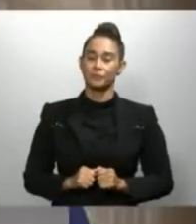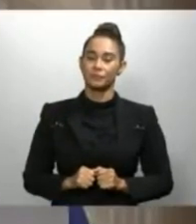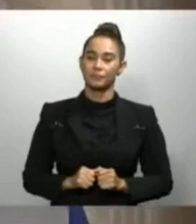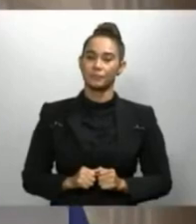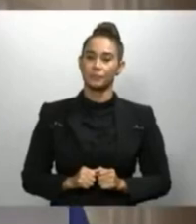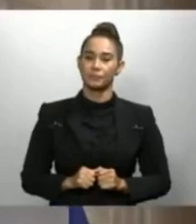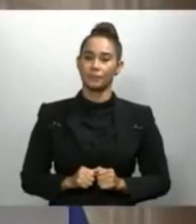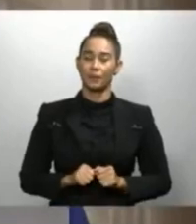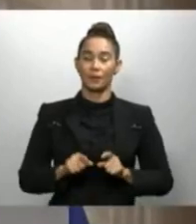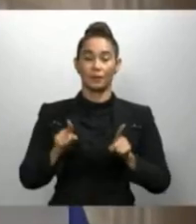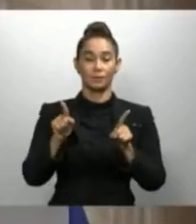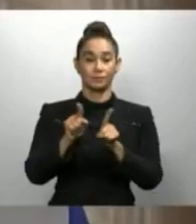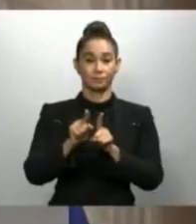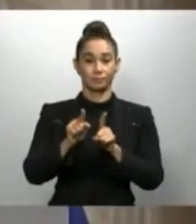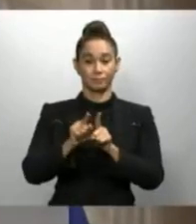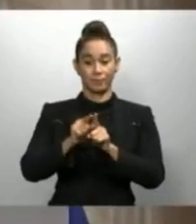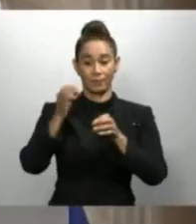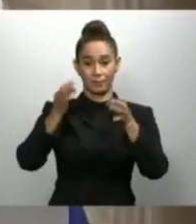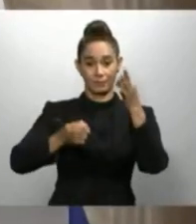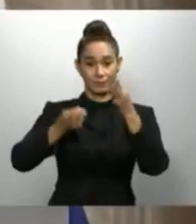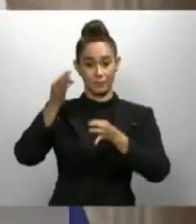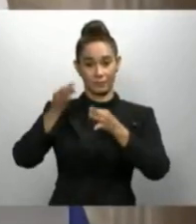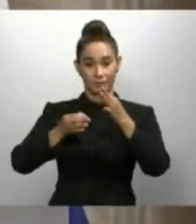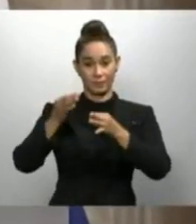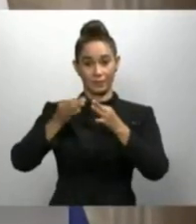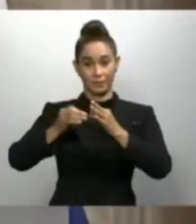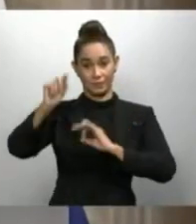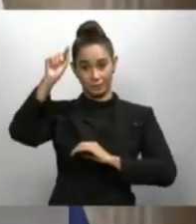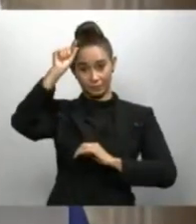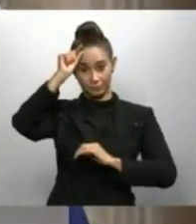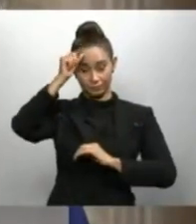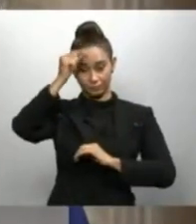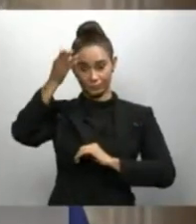Señor Antoliano Peralta, consultor jurídico del Poder Ejecutivo.